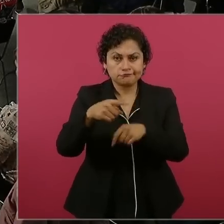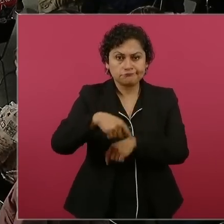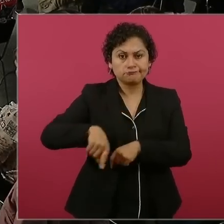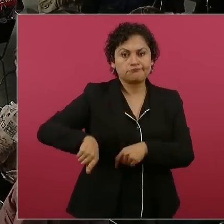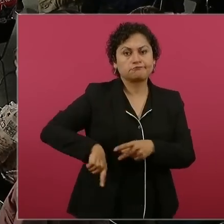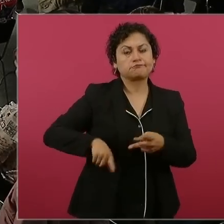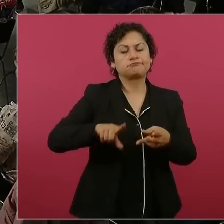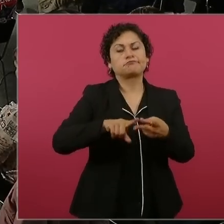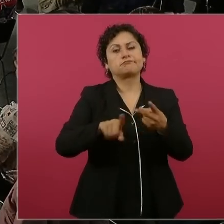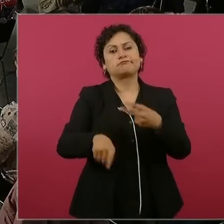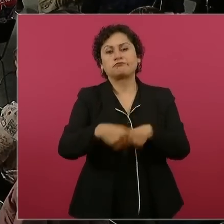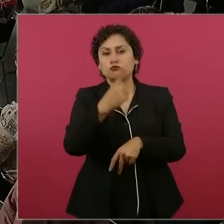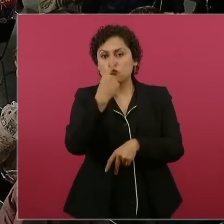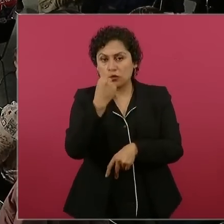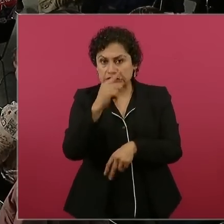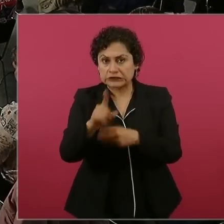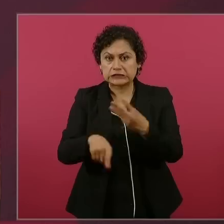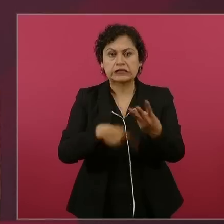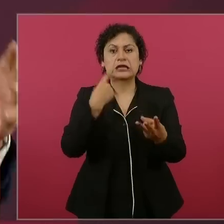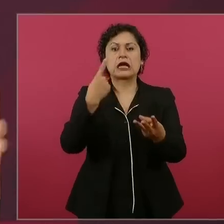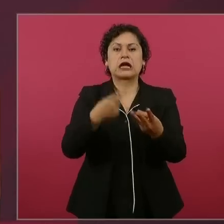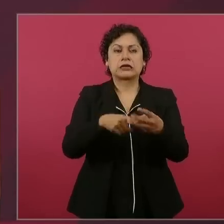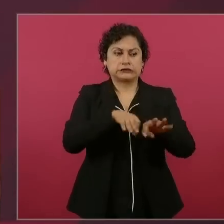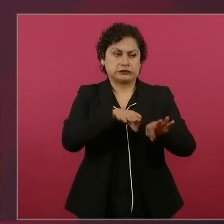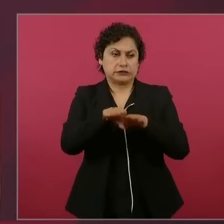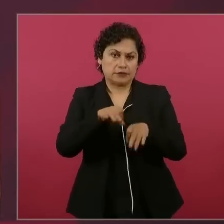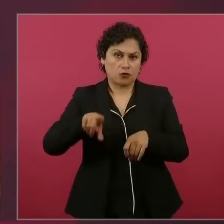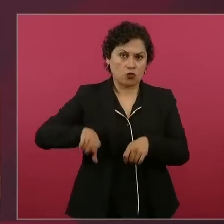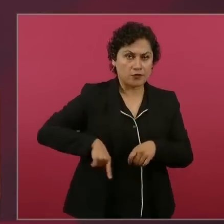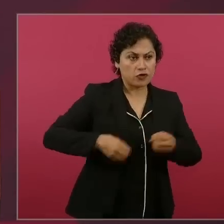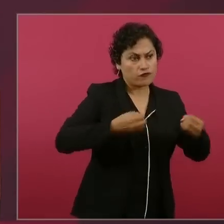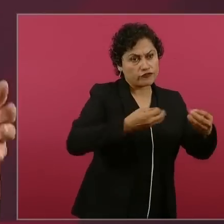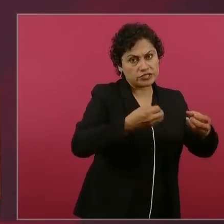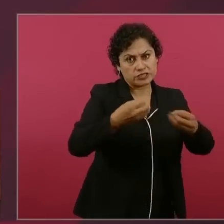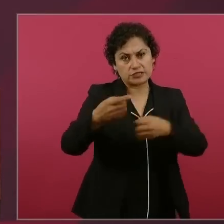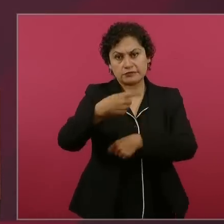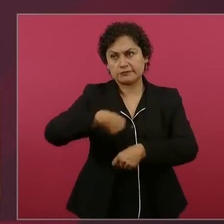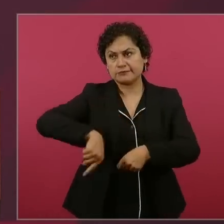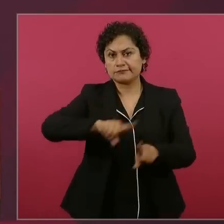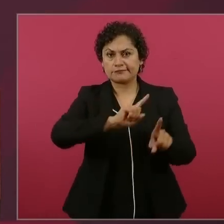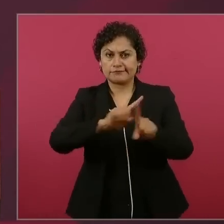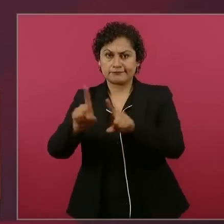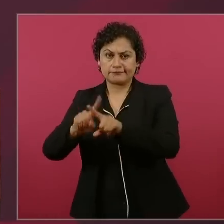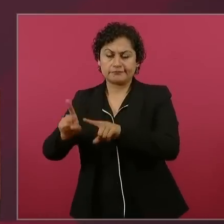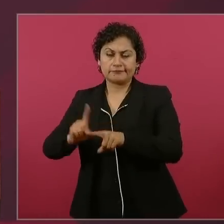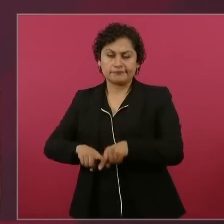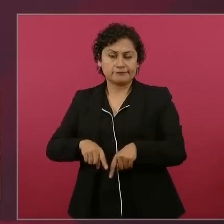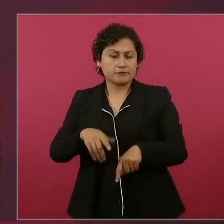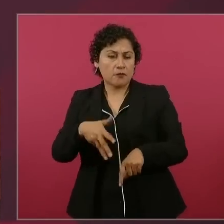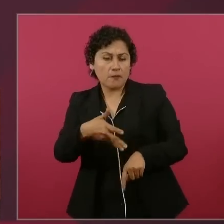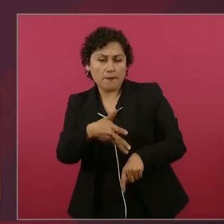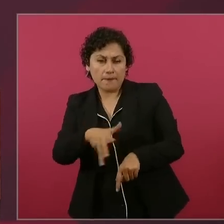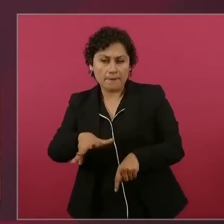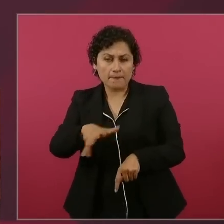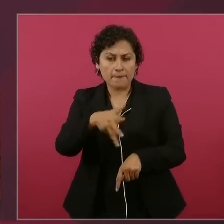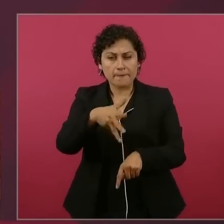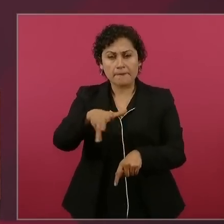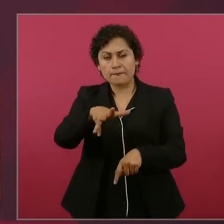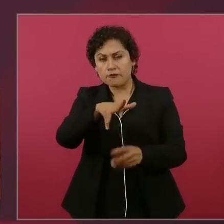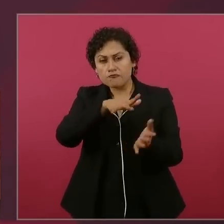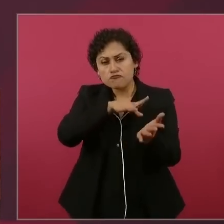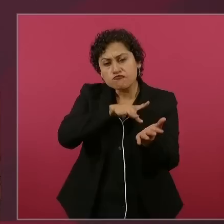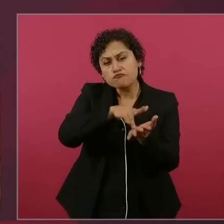servidores públicos. Entonces, el presupuesto le llega a